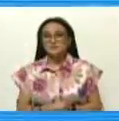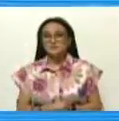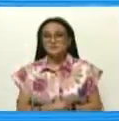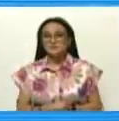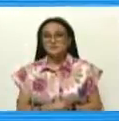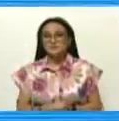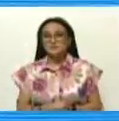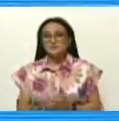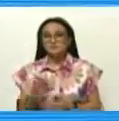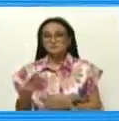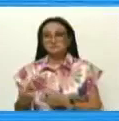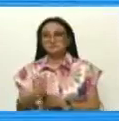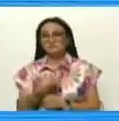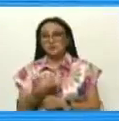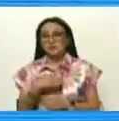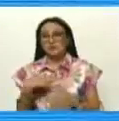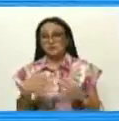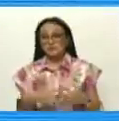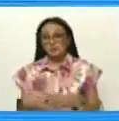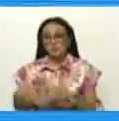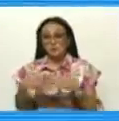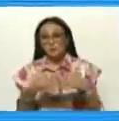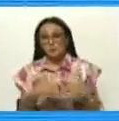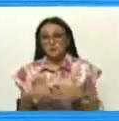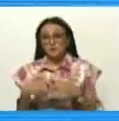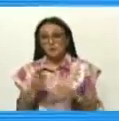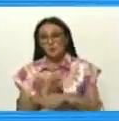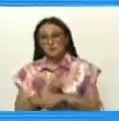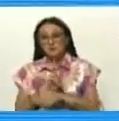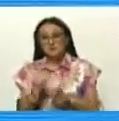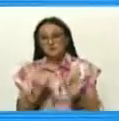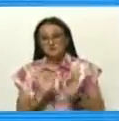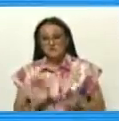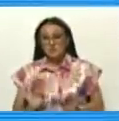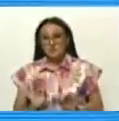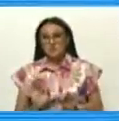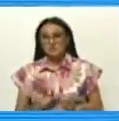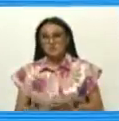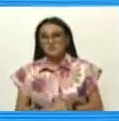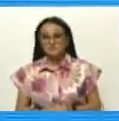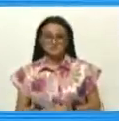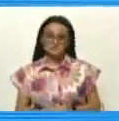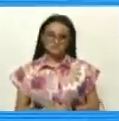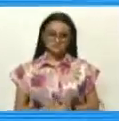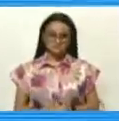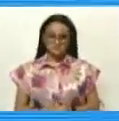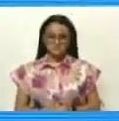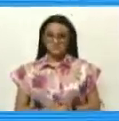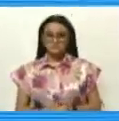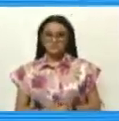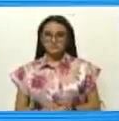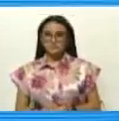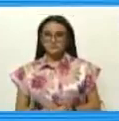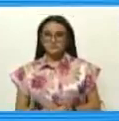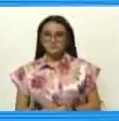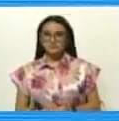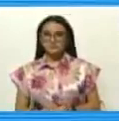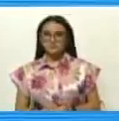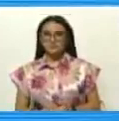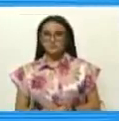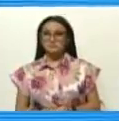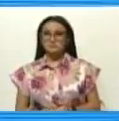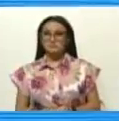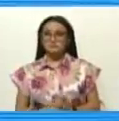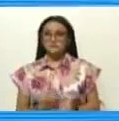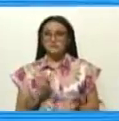Son órdenes de Estados Unidos. Utilizan sus mecanismos, ellos tienen la OEA. Imagínense ustedes, nosotros nos fuimos de la OEA